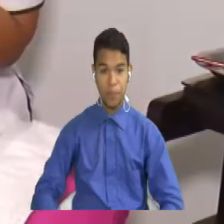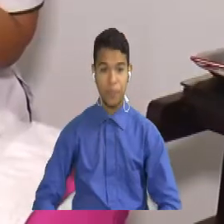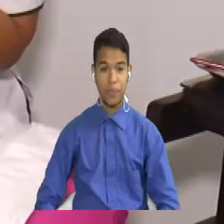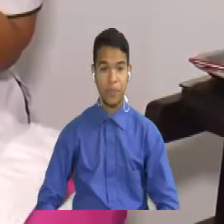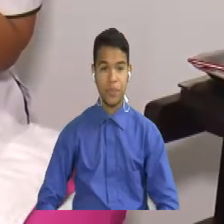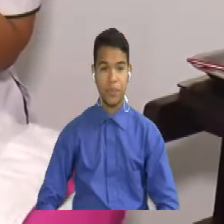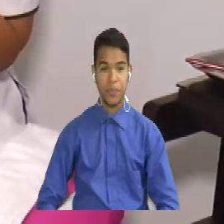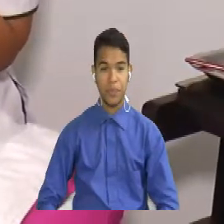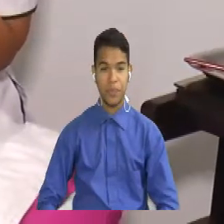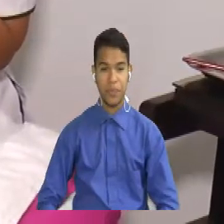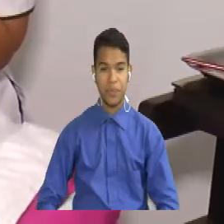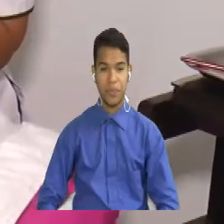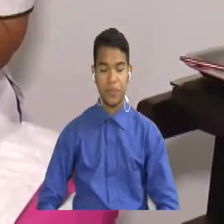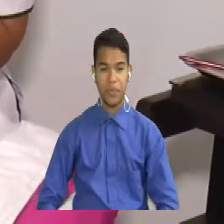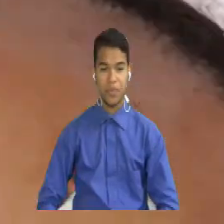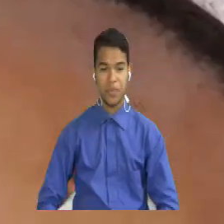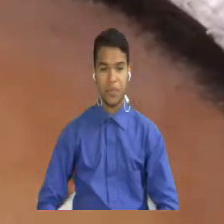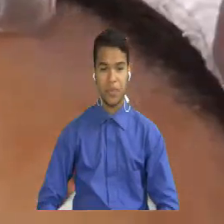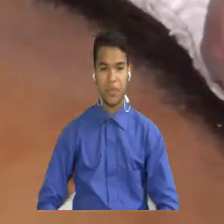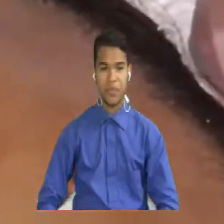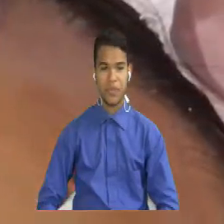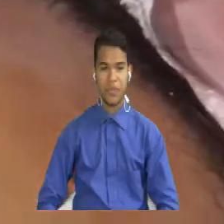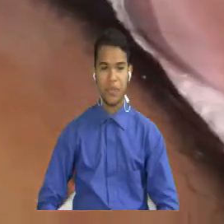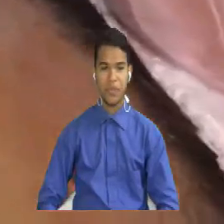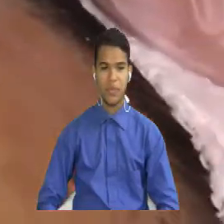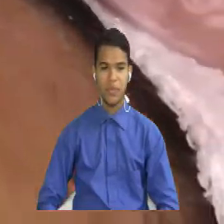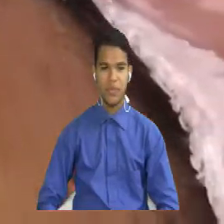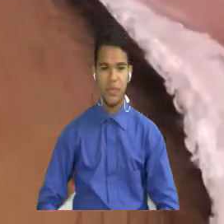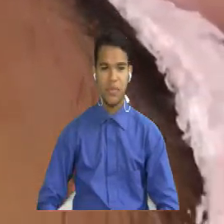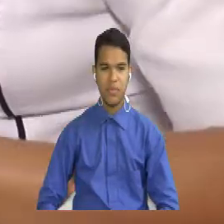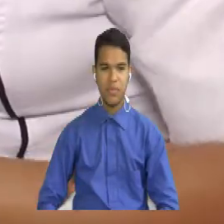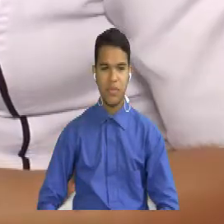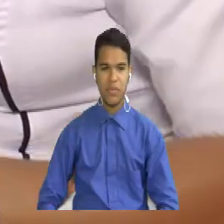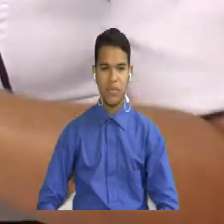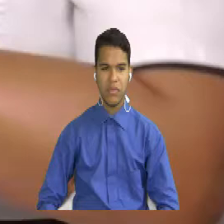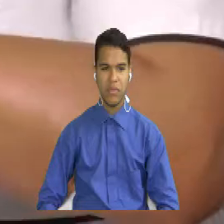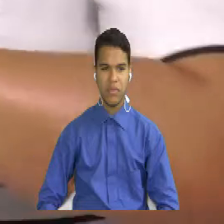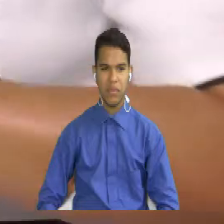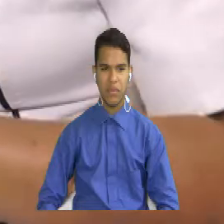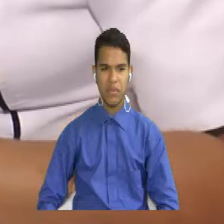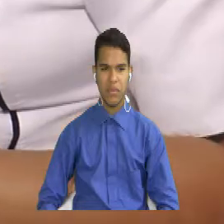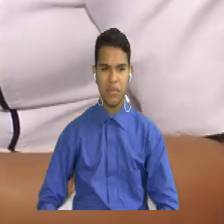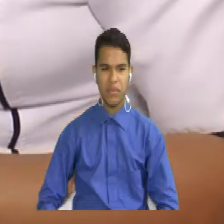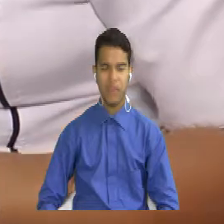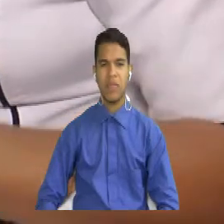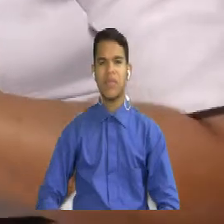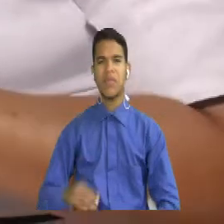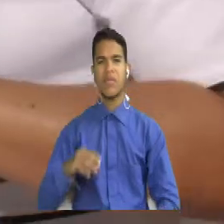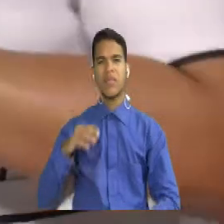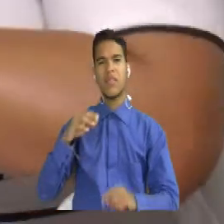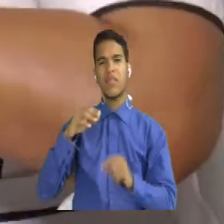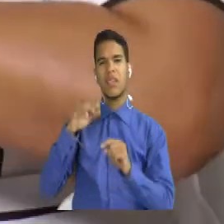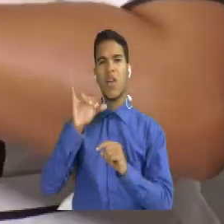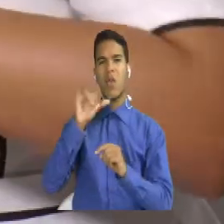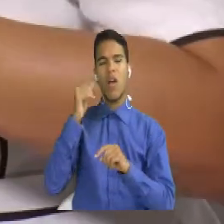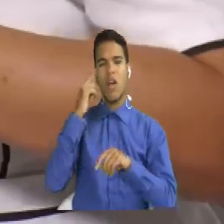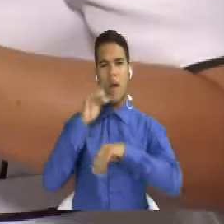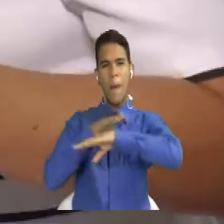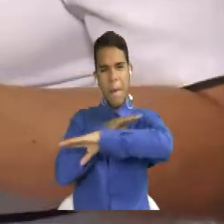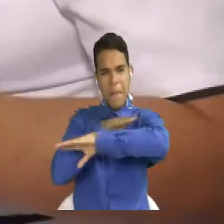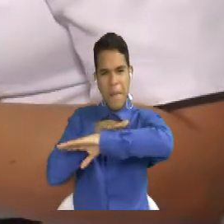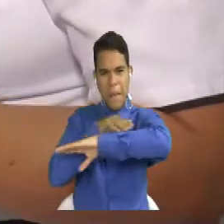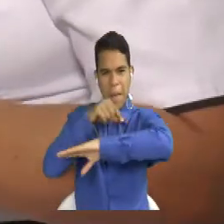piel pues penetre de manera directa, ¿no? Estas microagujas lo que hacen es punzar la piel y en el momento